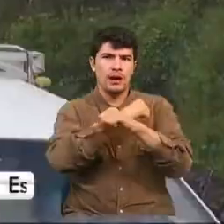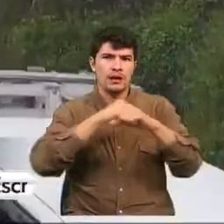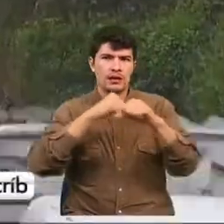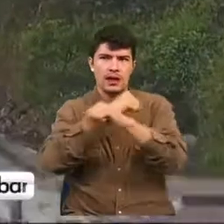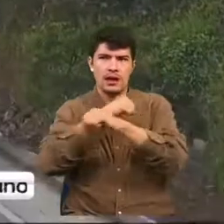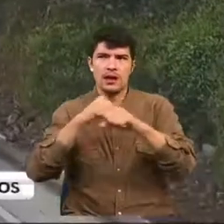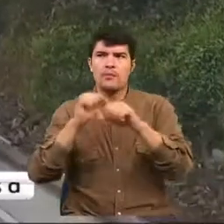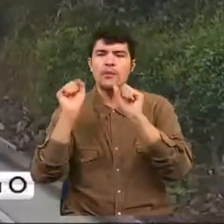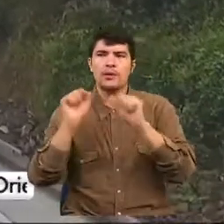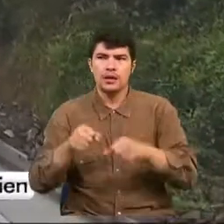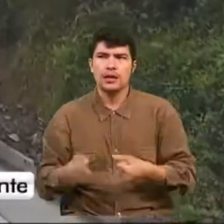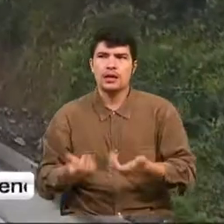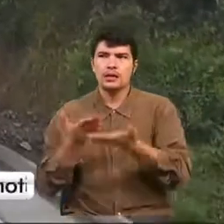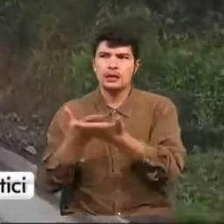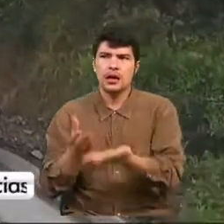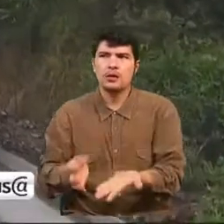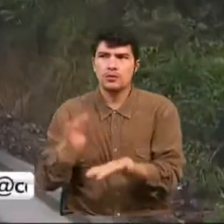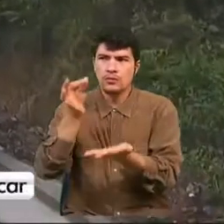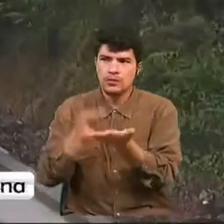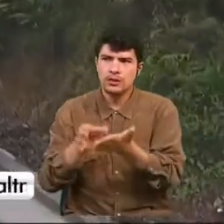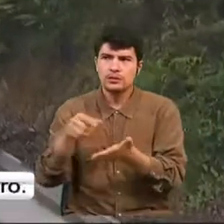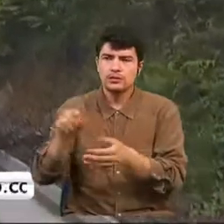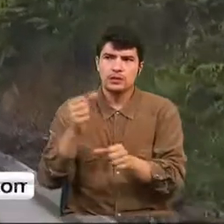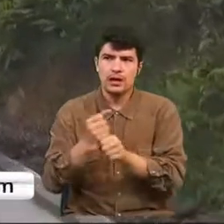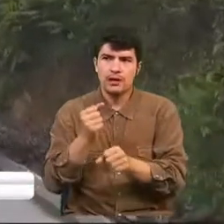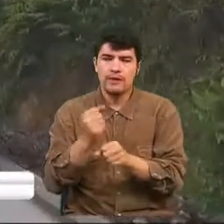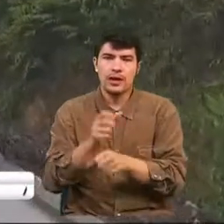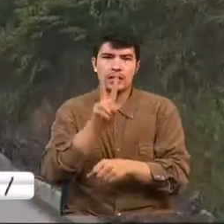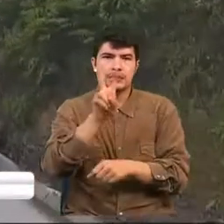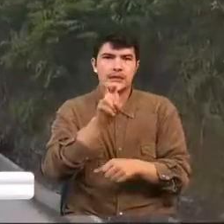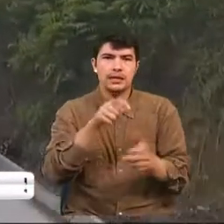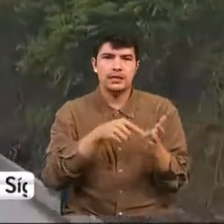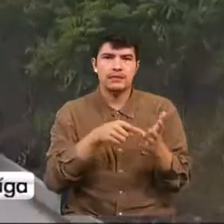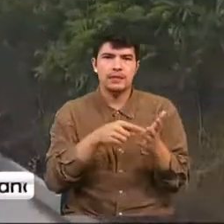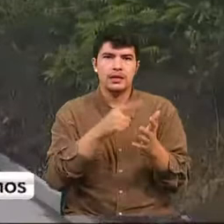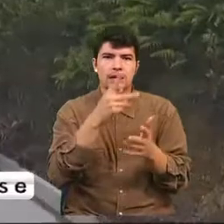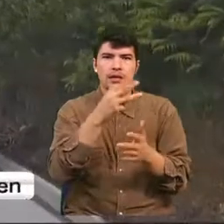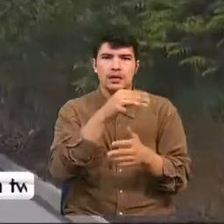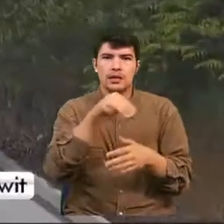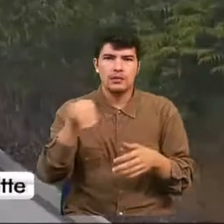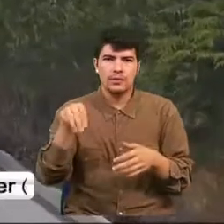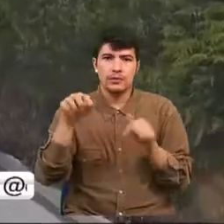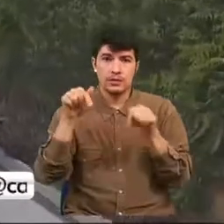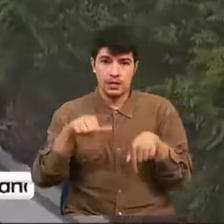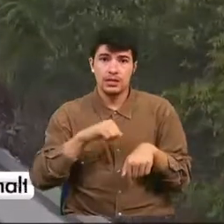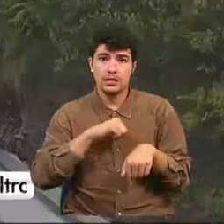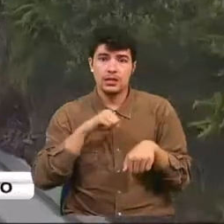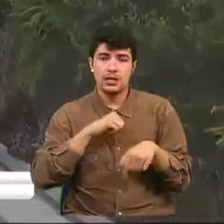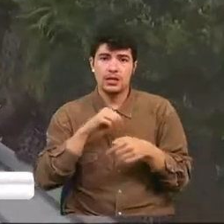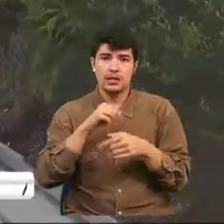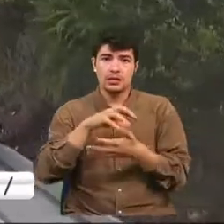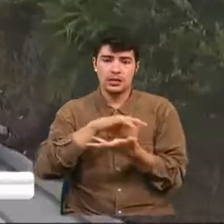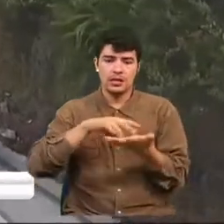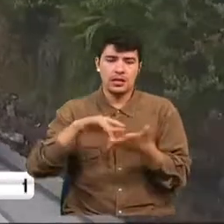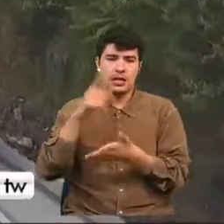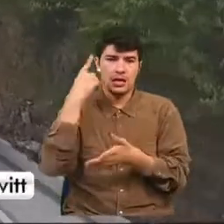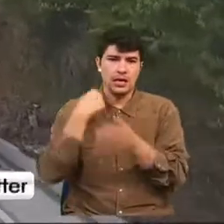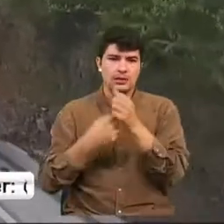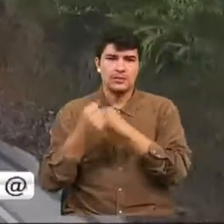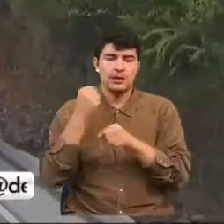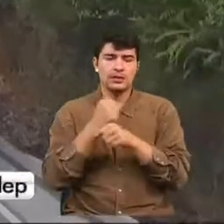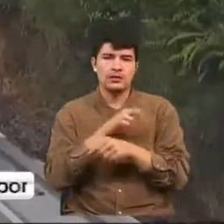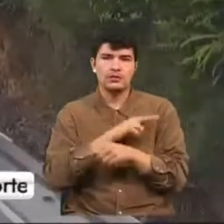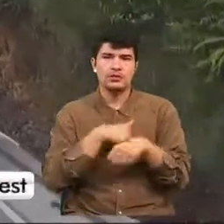cumplir con esta labor importante. 7.000 kilómetros de vías terciarias tiene Santander. El año pasado logramos